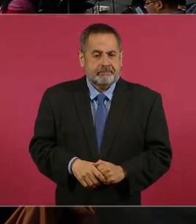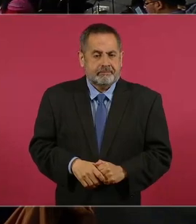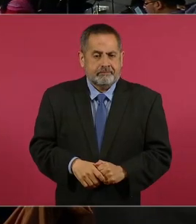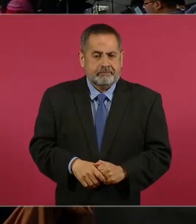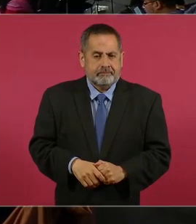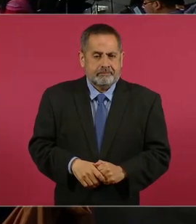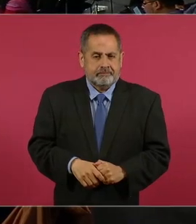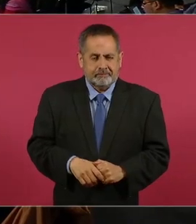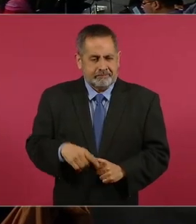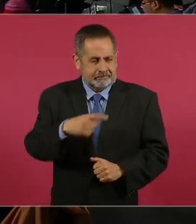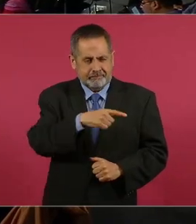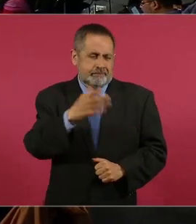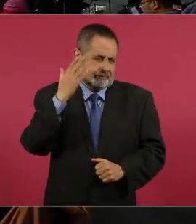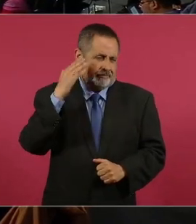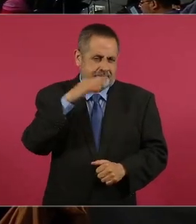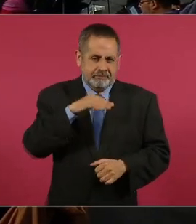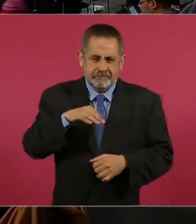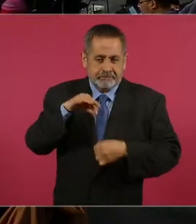estos fraudes